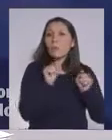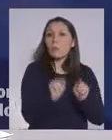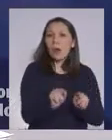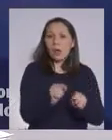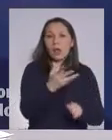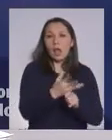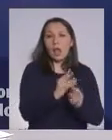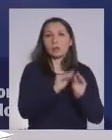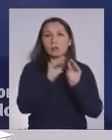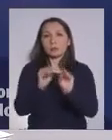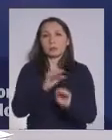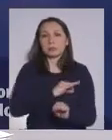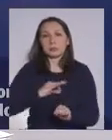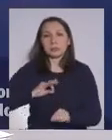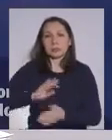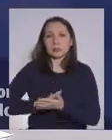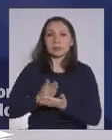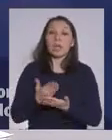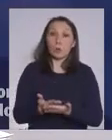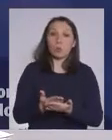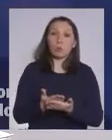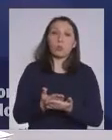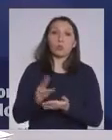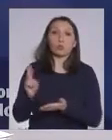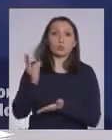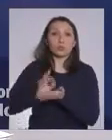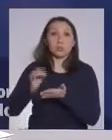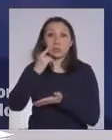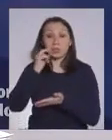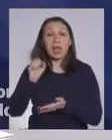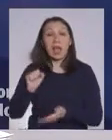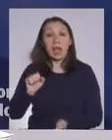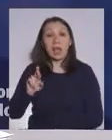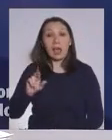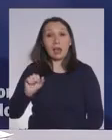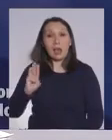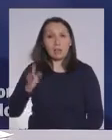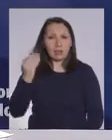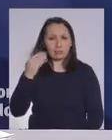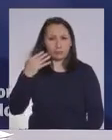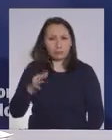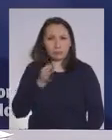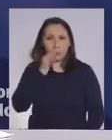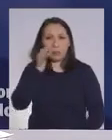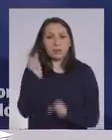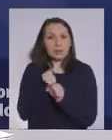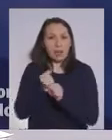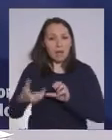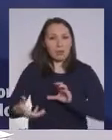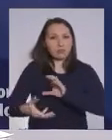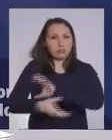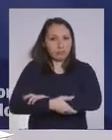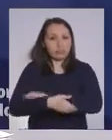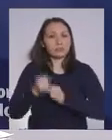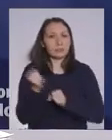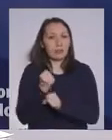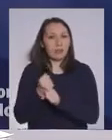ha implementado el ministerio de salud el subsidiario árabe lo dijo se hizo un trabajo conjunto